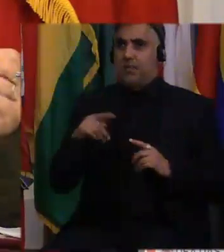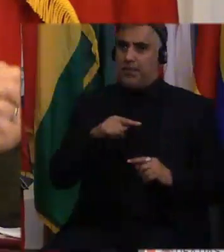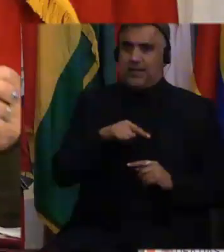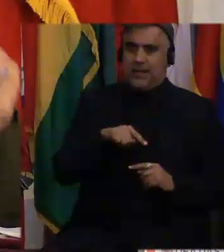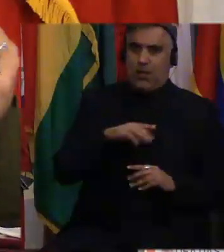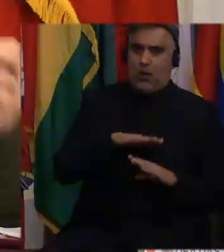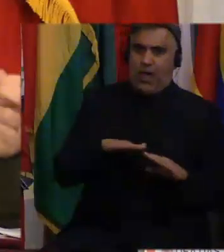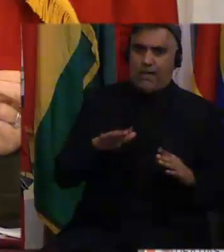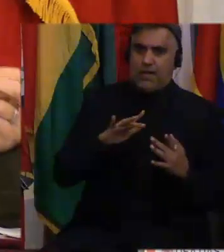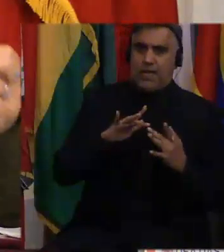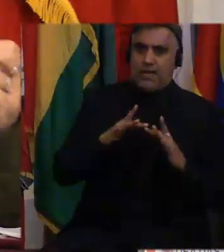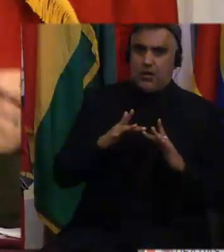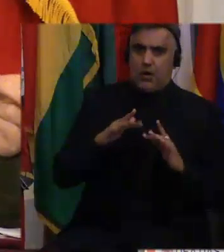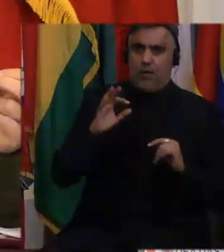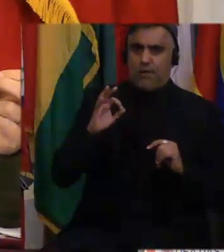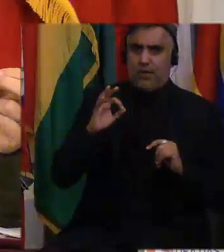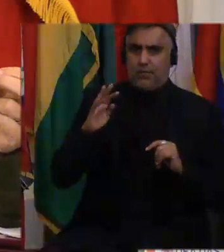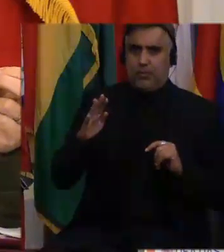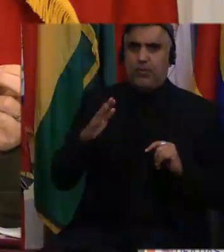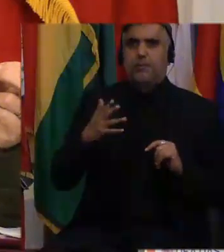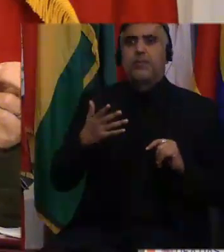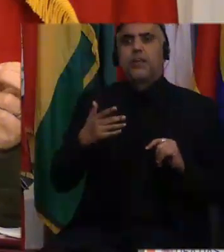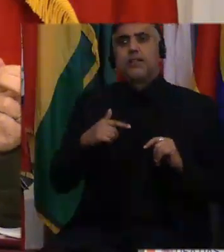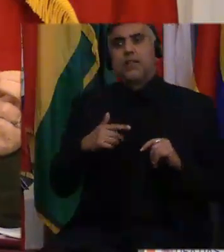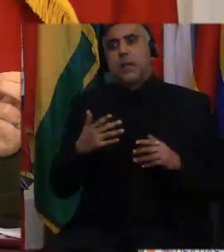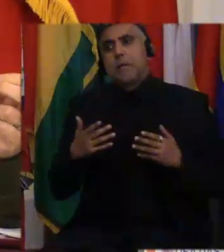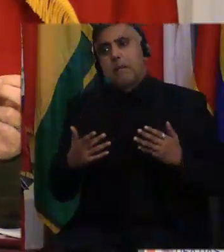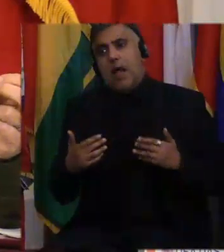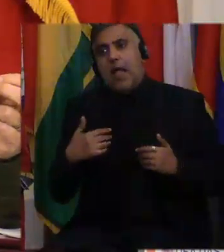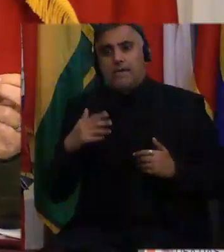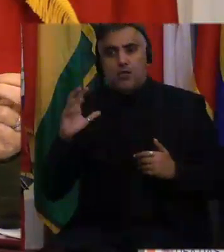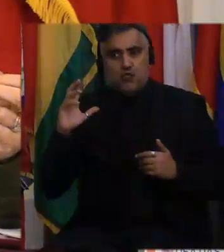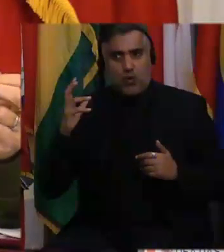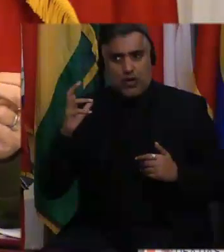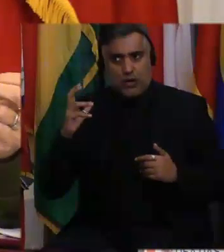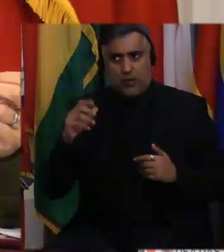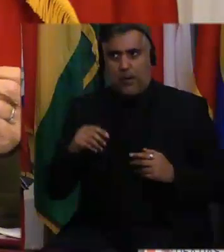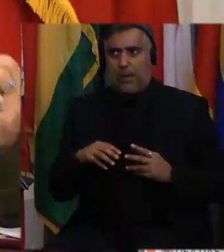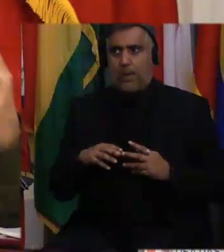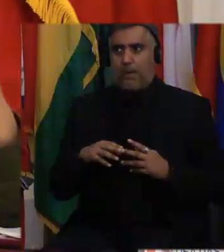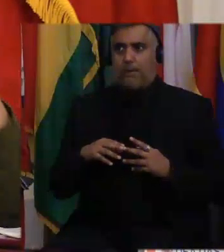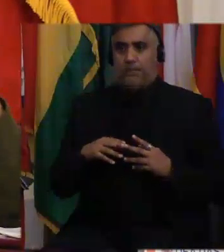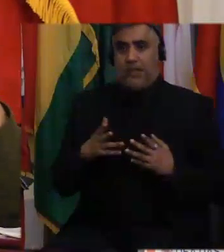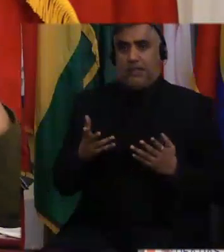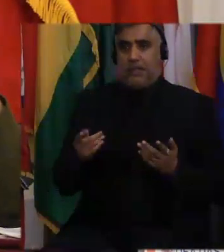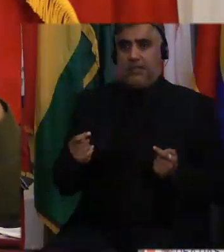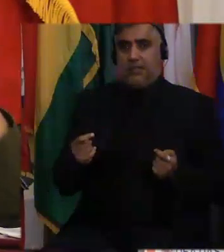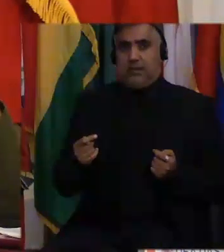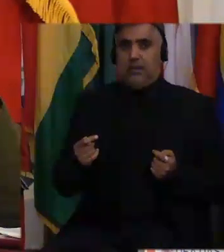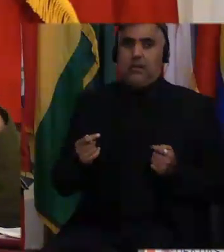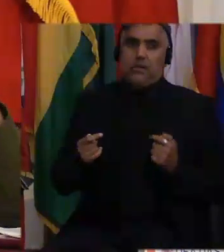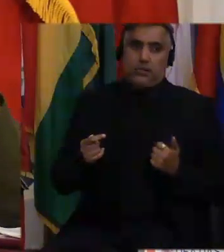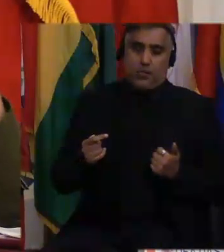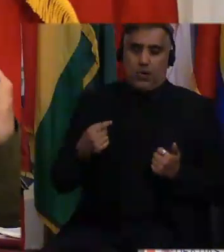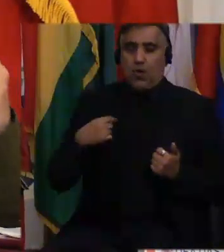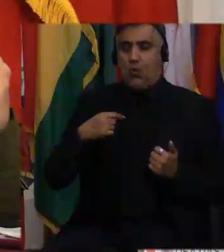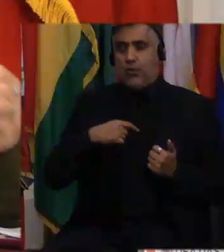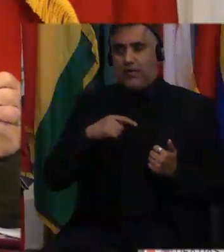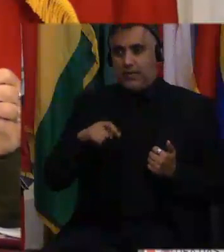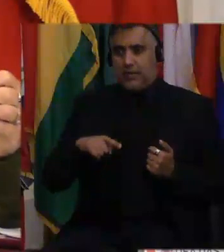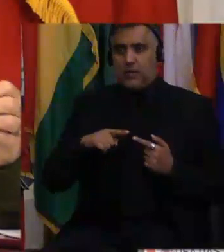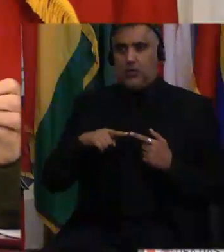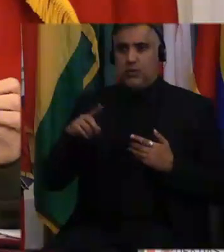podrán tener una radio, porque a veces no están electrificadas esas zonas en nuestros países. O sea, necesitamos diseñar